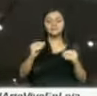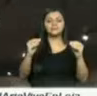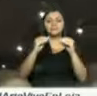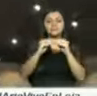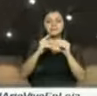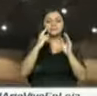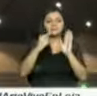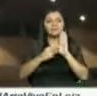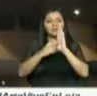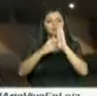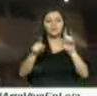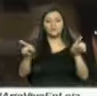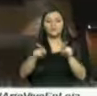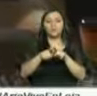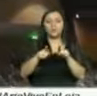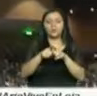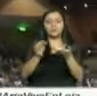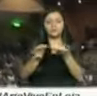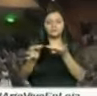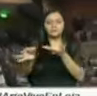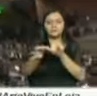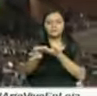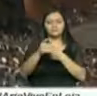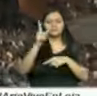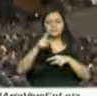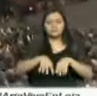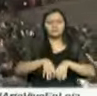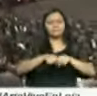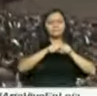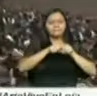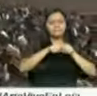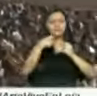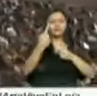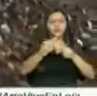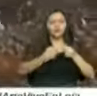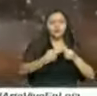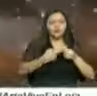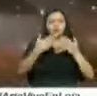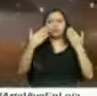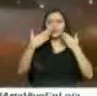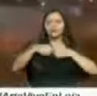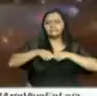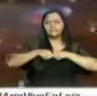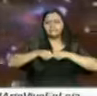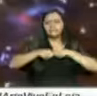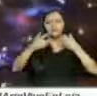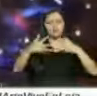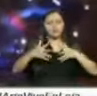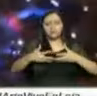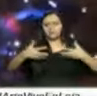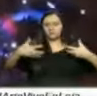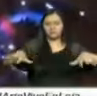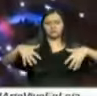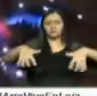es símbolo de descentralización. Y al Chato Castillo, a las autoridades locales,